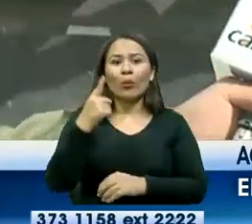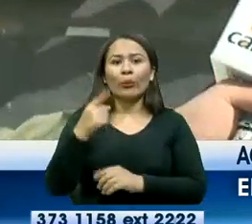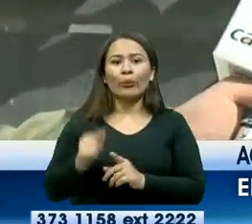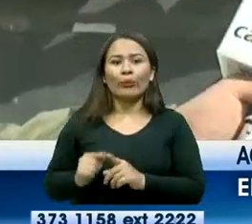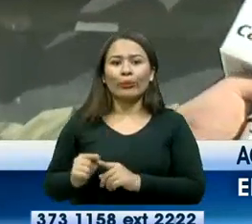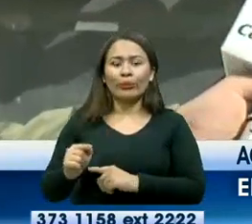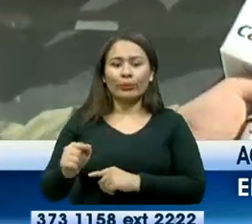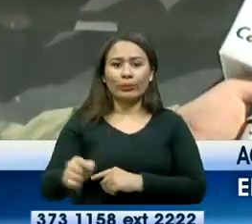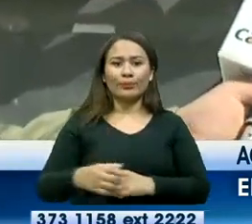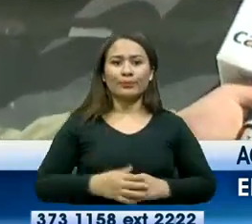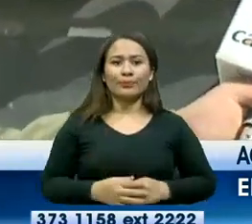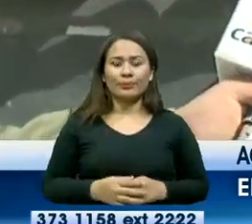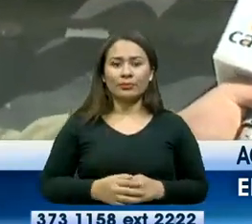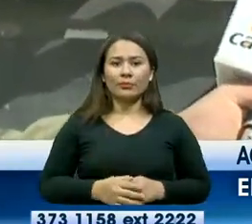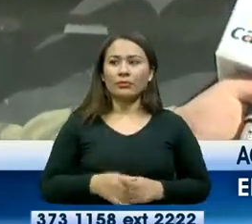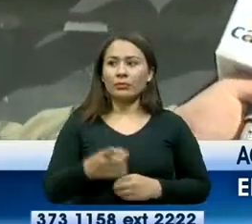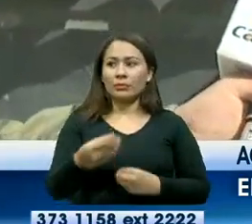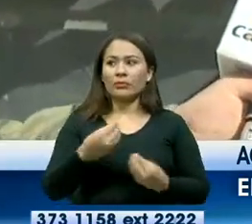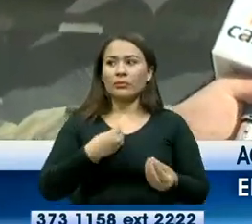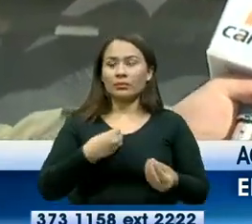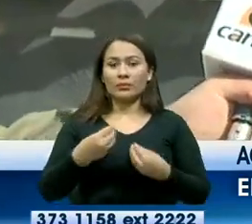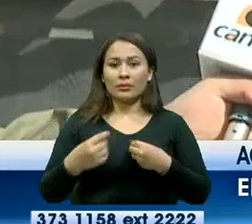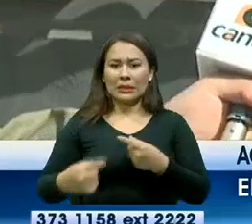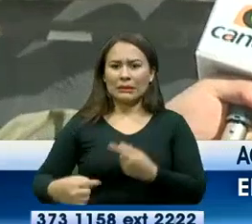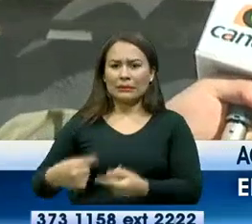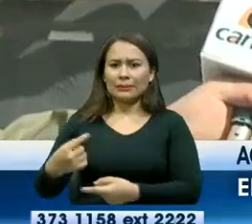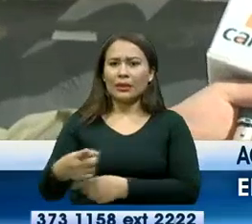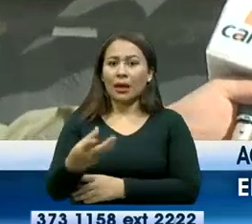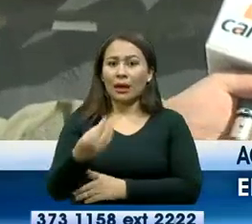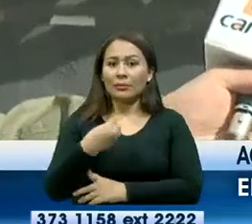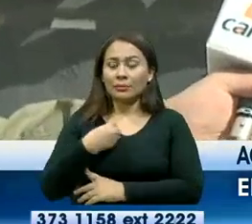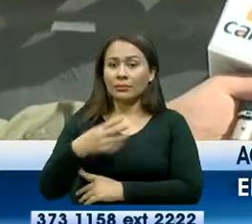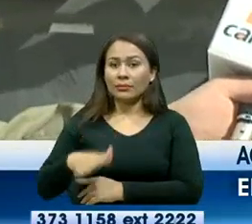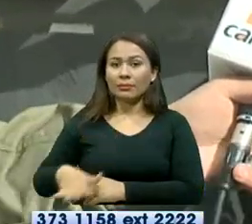pérdida de carril de circulación, existe un volcamiento,